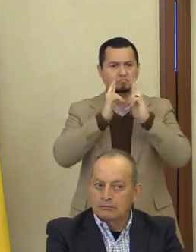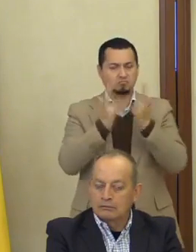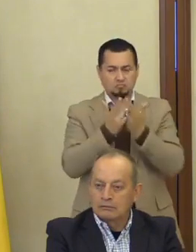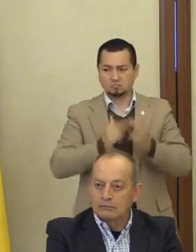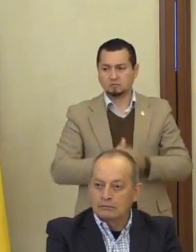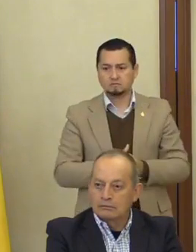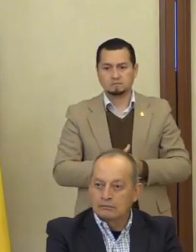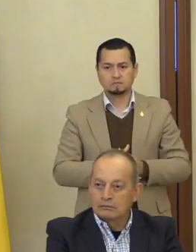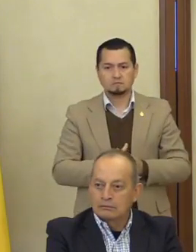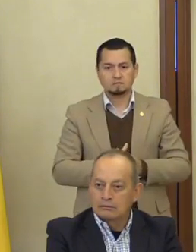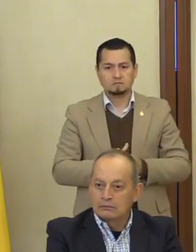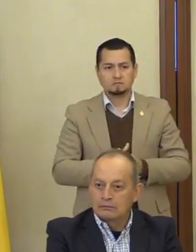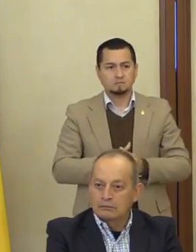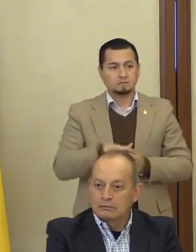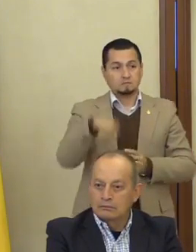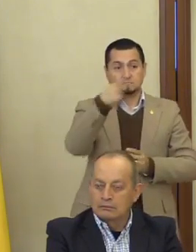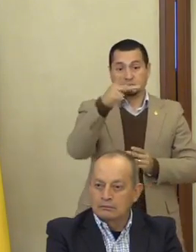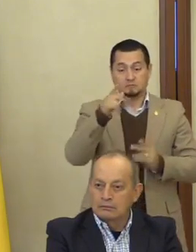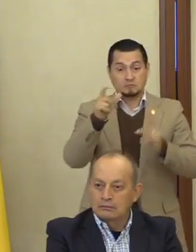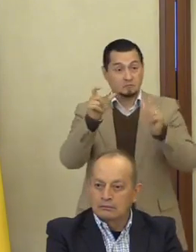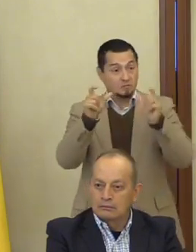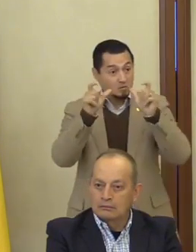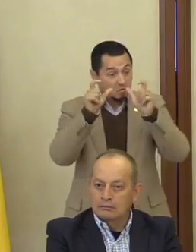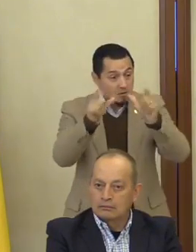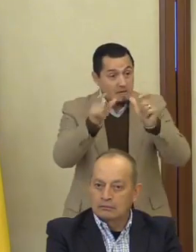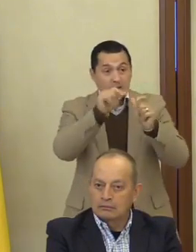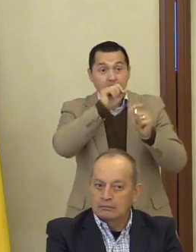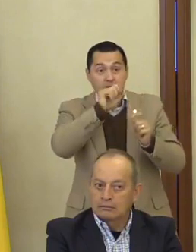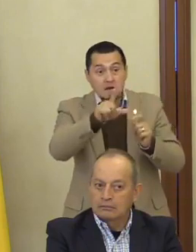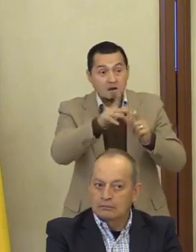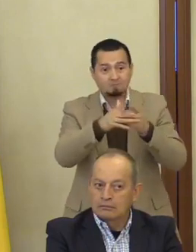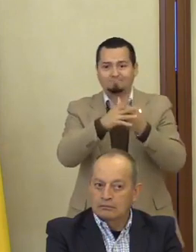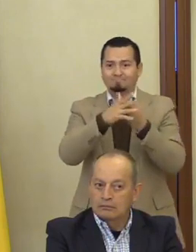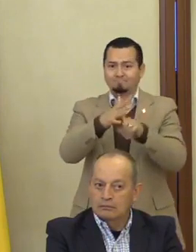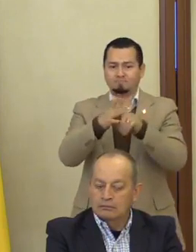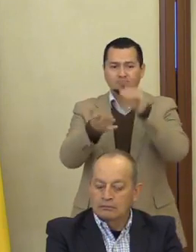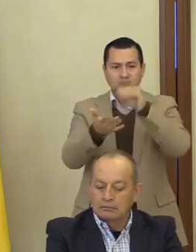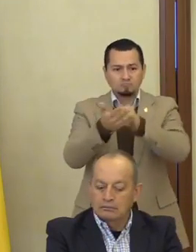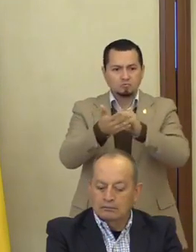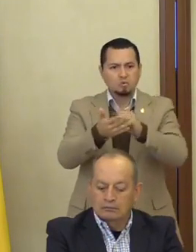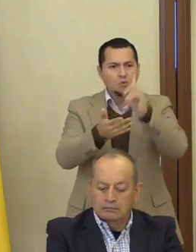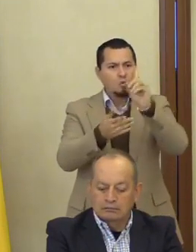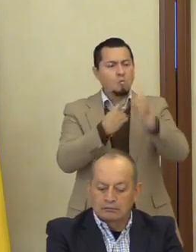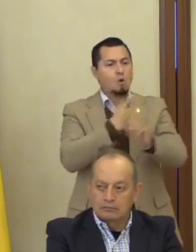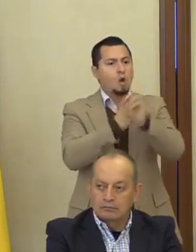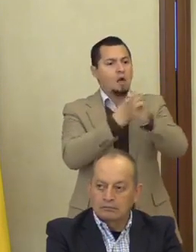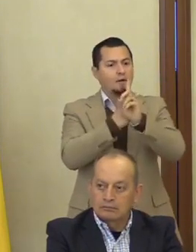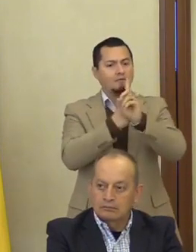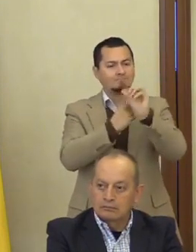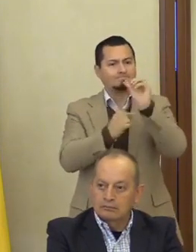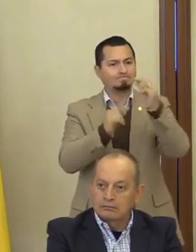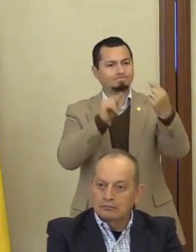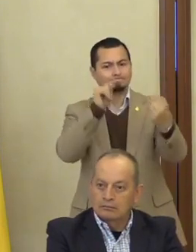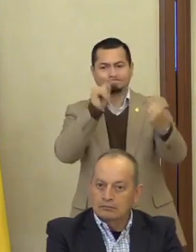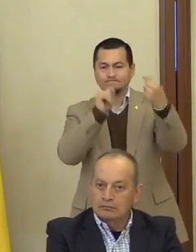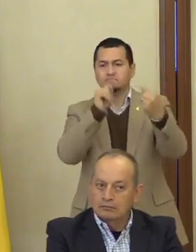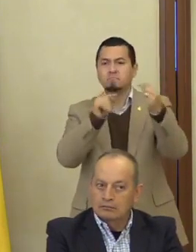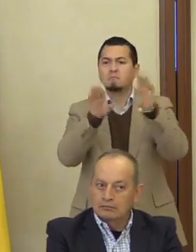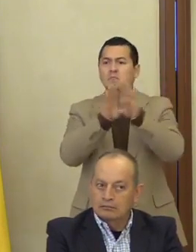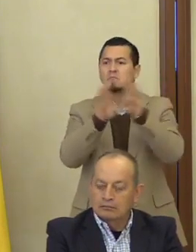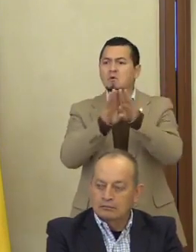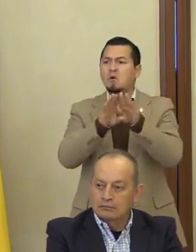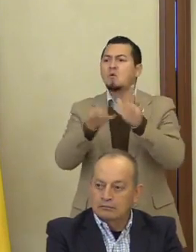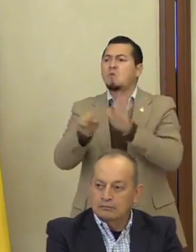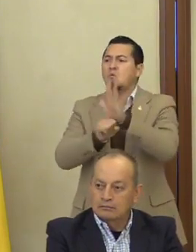de seguridad de Jalisco, pues empezamos a enfrentar como un problema, es decir, cuáles eran las cifras que teníamos que tomar